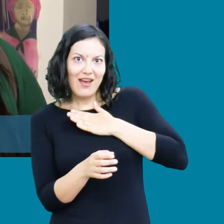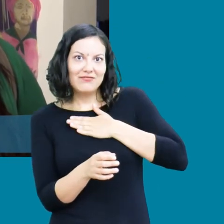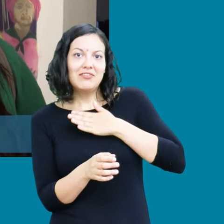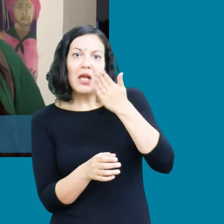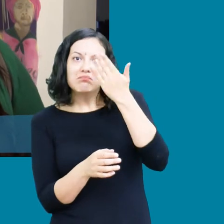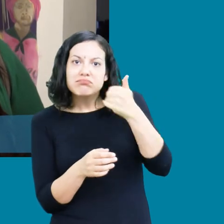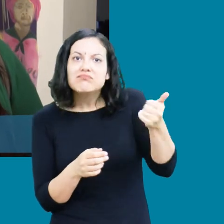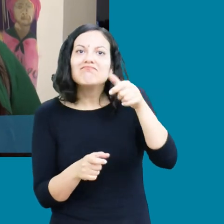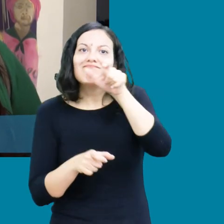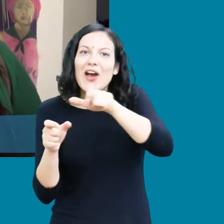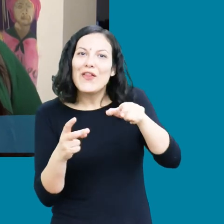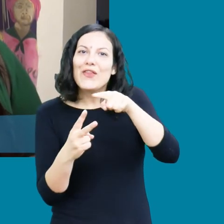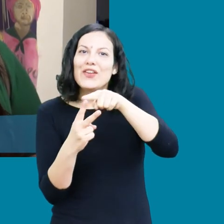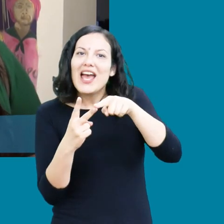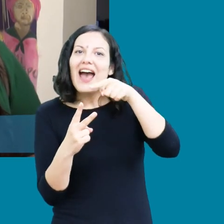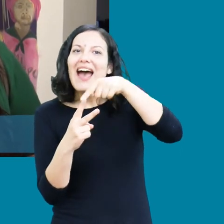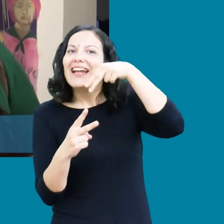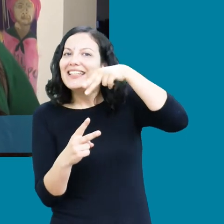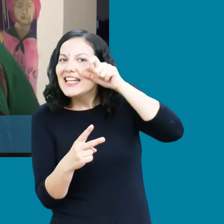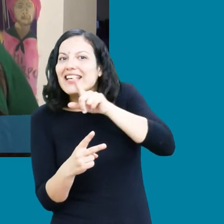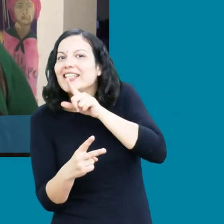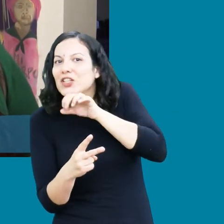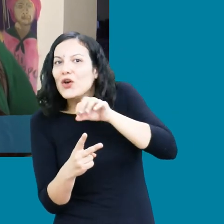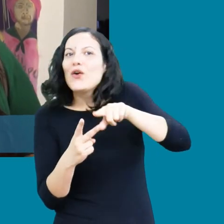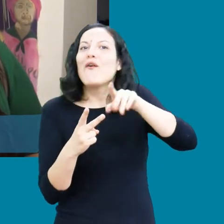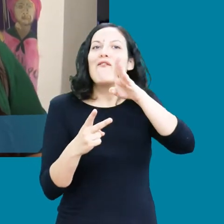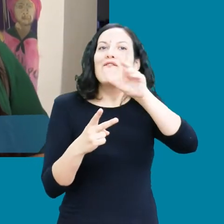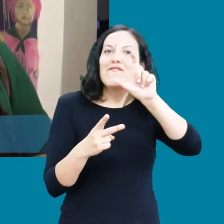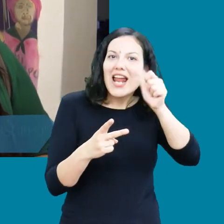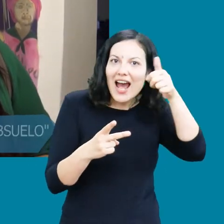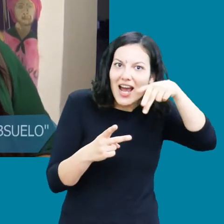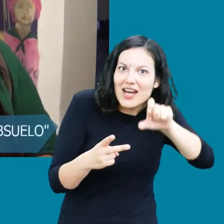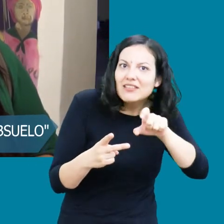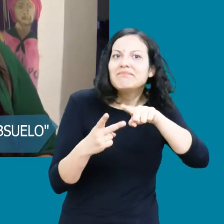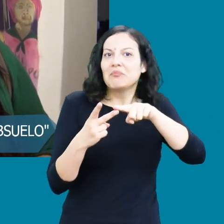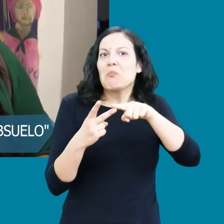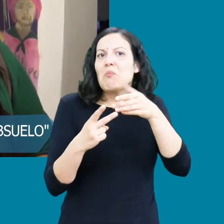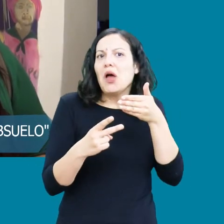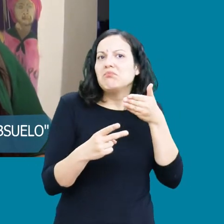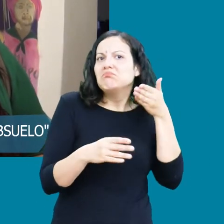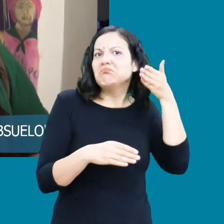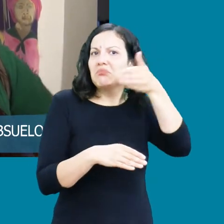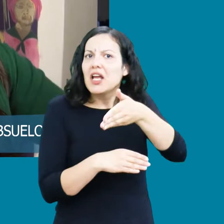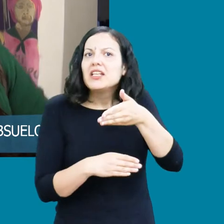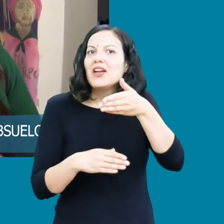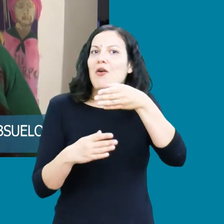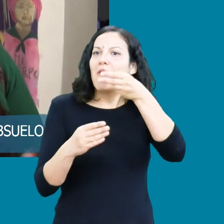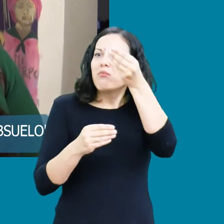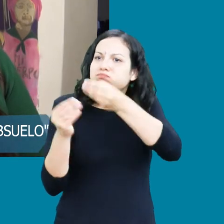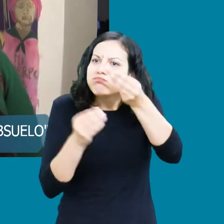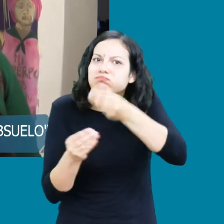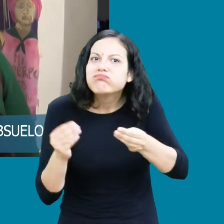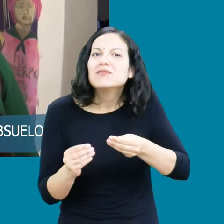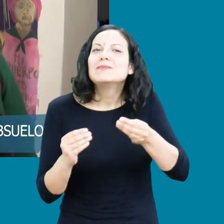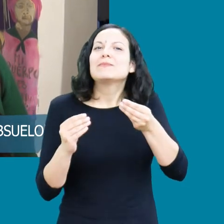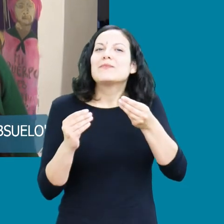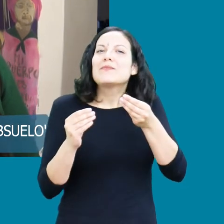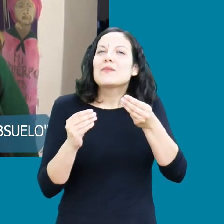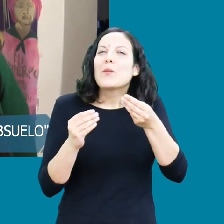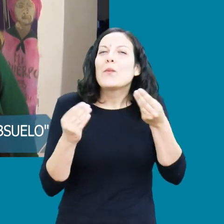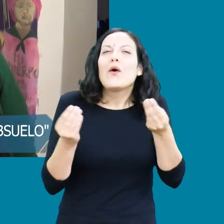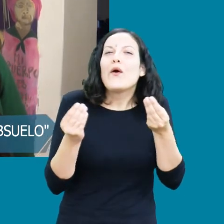convocados por Karina Neto, por la Ale Blanc, a participar, a plasmar un poco la idea que